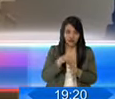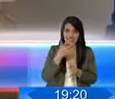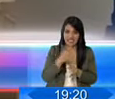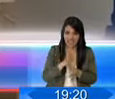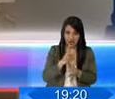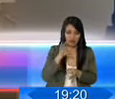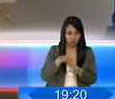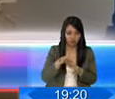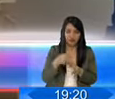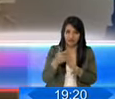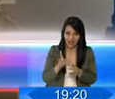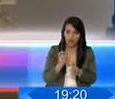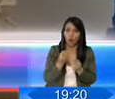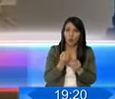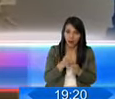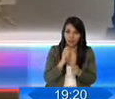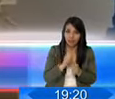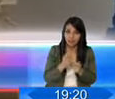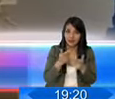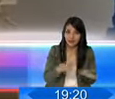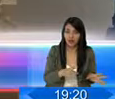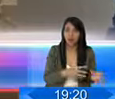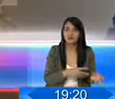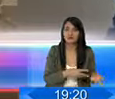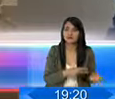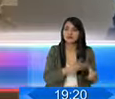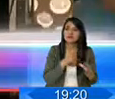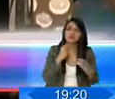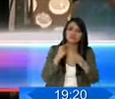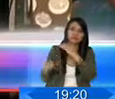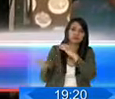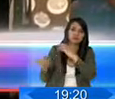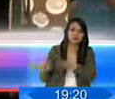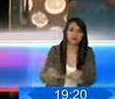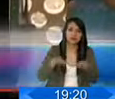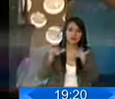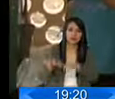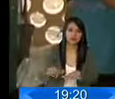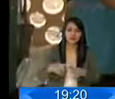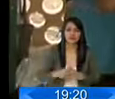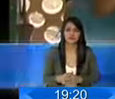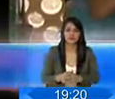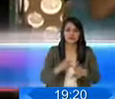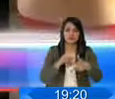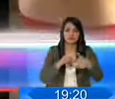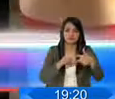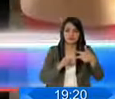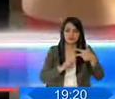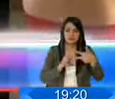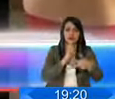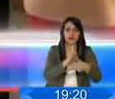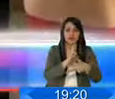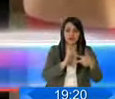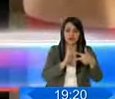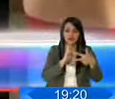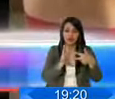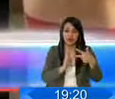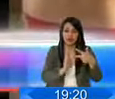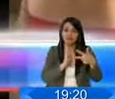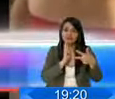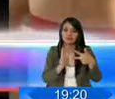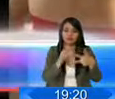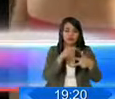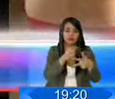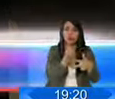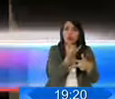y votos ya contados, son enviados a nuestro centro de cómputo. Durante el día presentarán tres resultados, dos de carácter cualitativo y